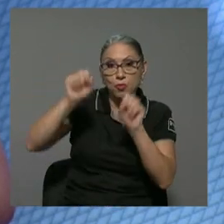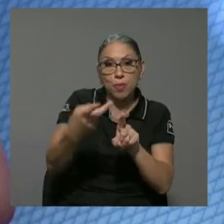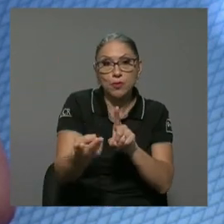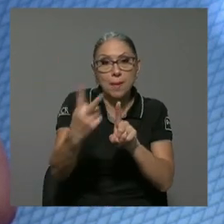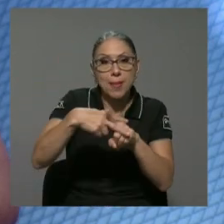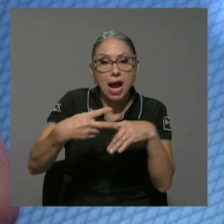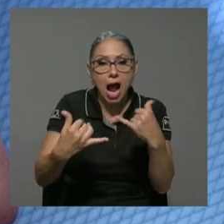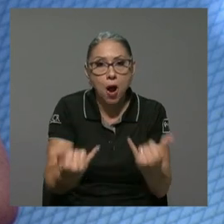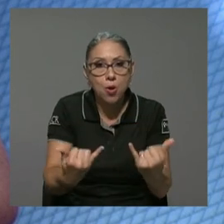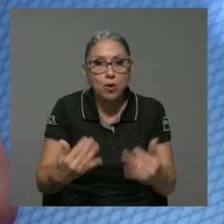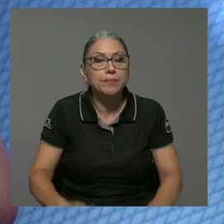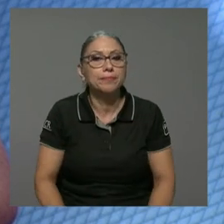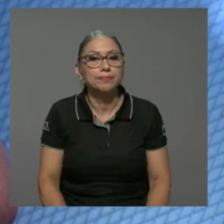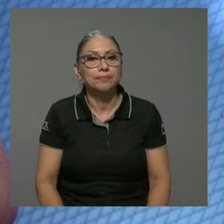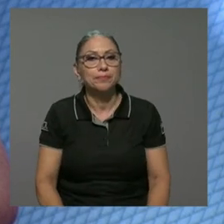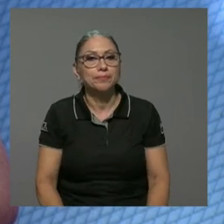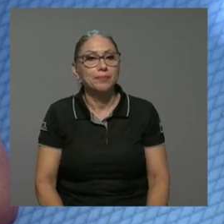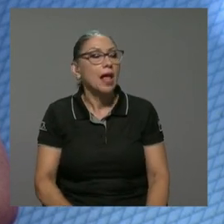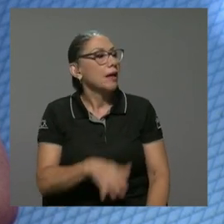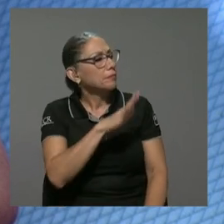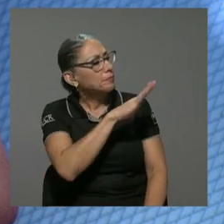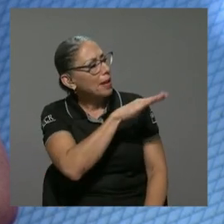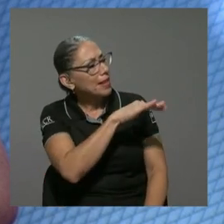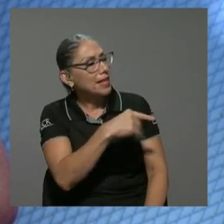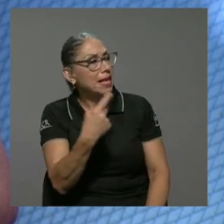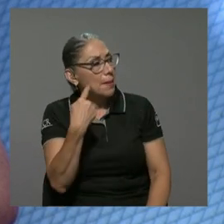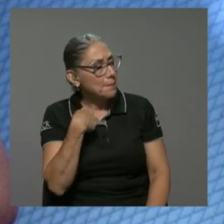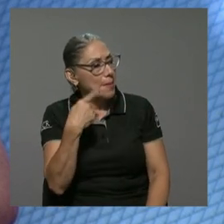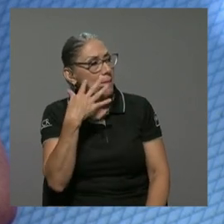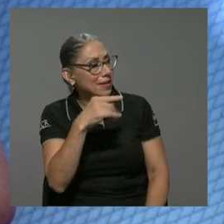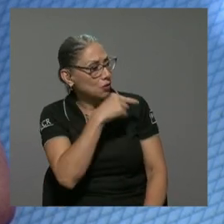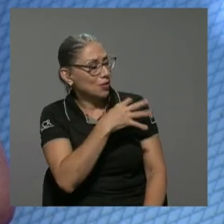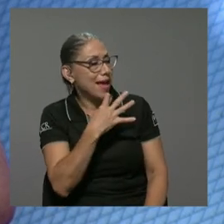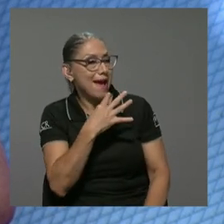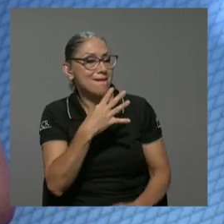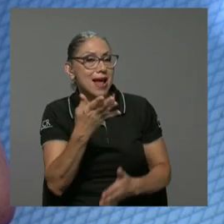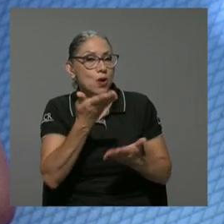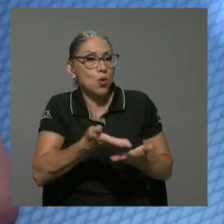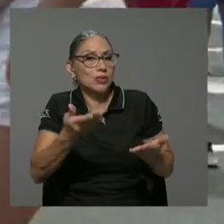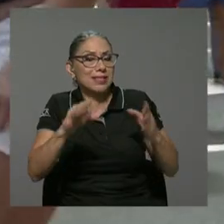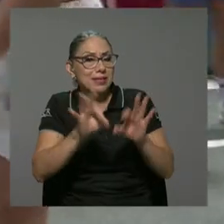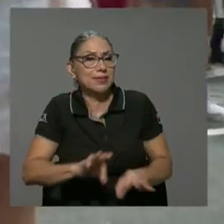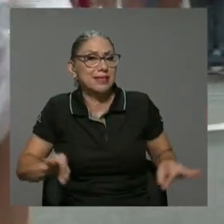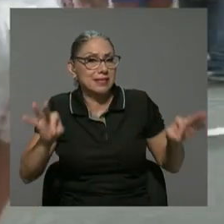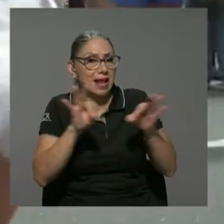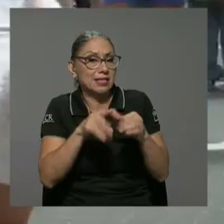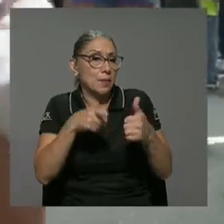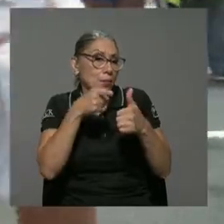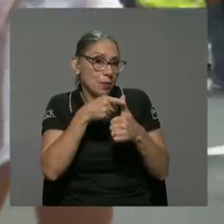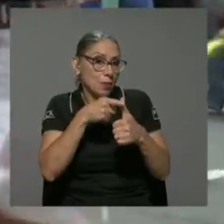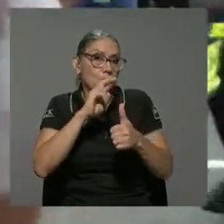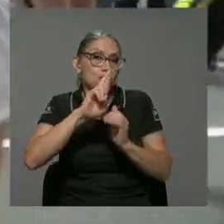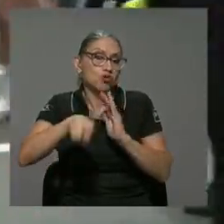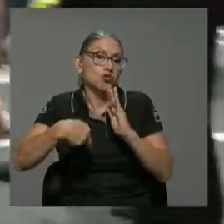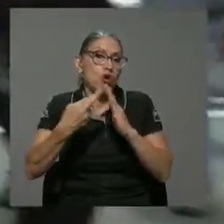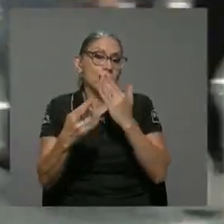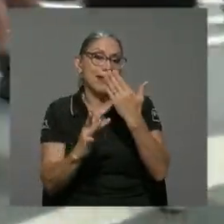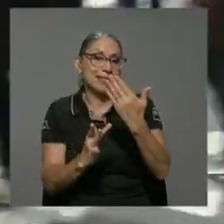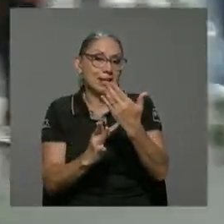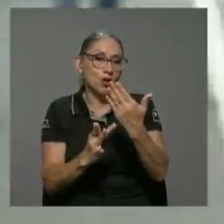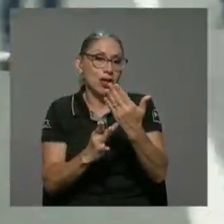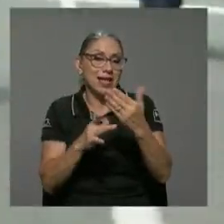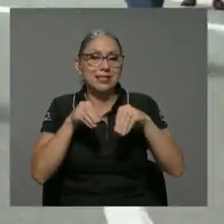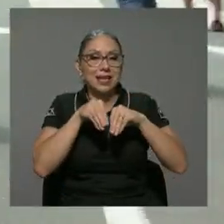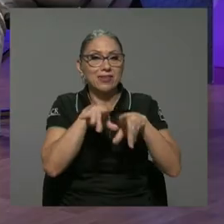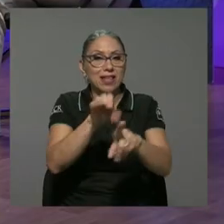y antes de darte la palabra, Valentina, digamos, me parece que apuntas a varios elementos que son esenciales. Uno tiene que ver con el papel de las tecnologías y de las redes sociales, que es una